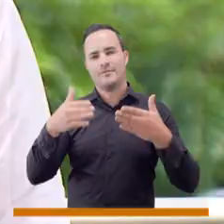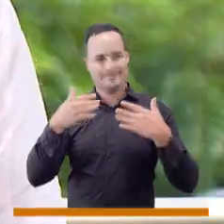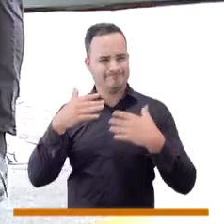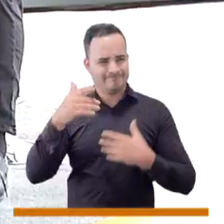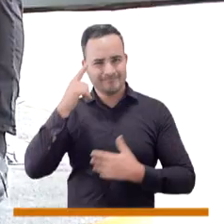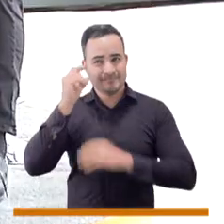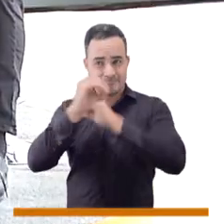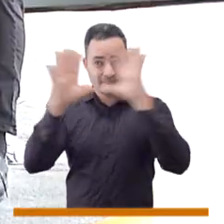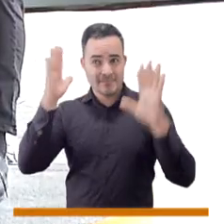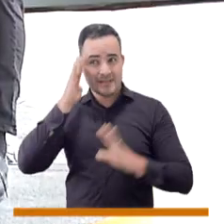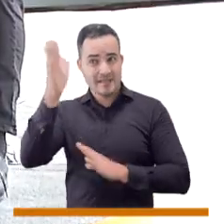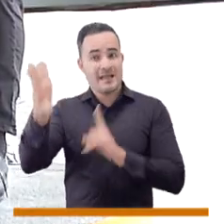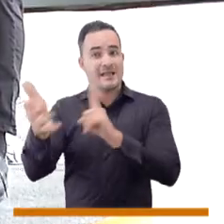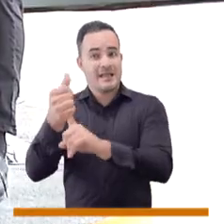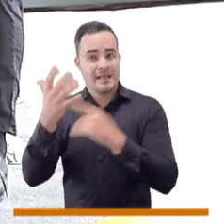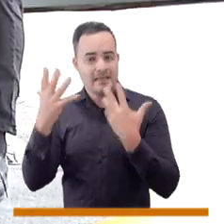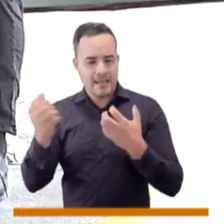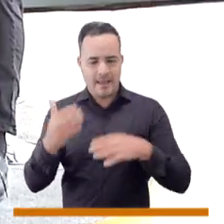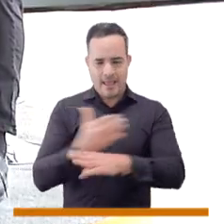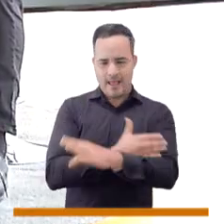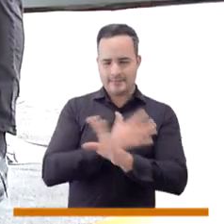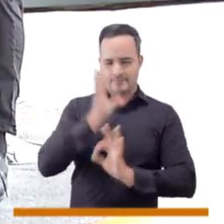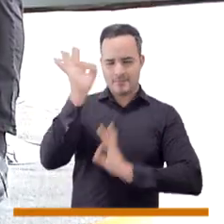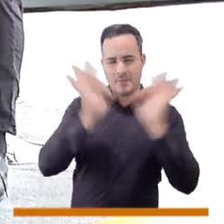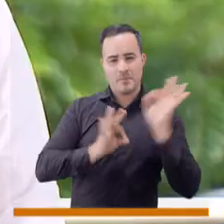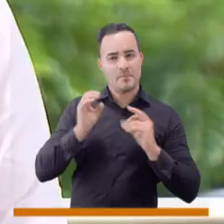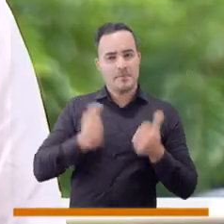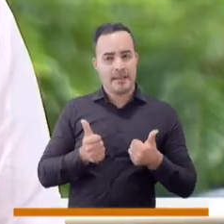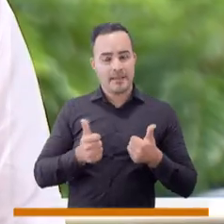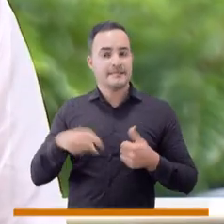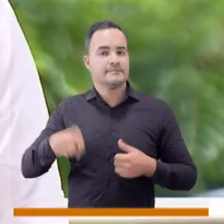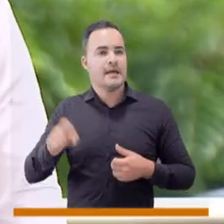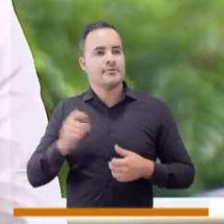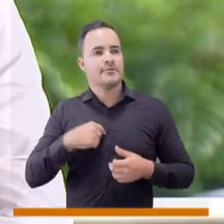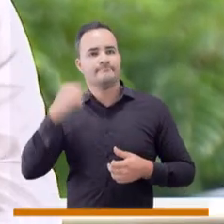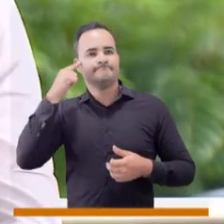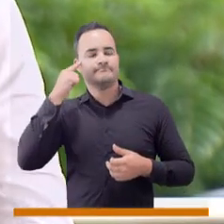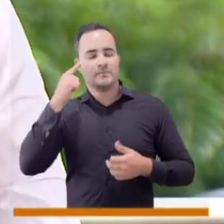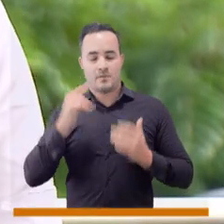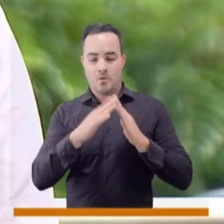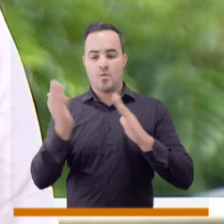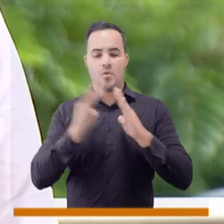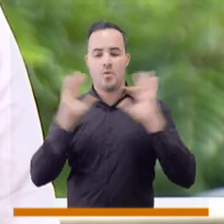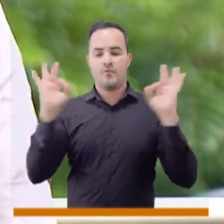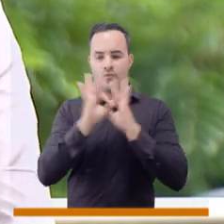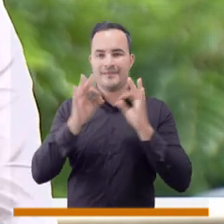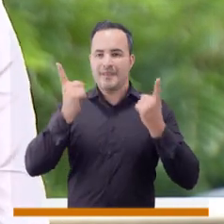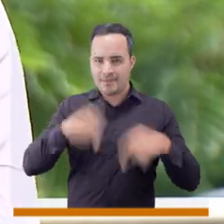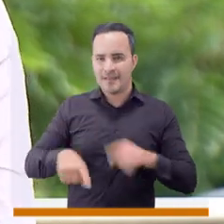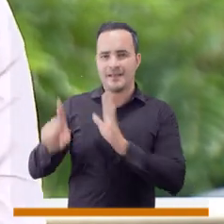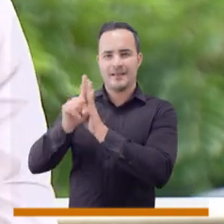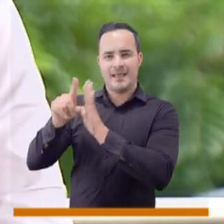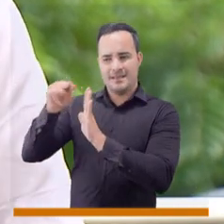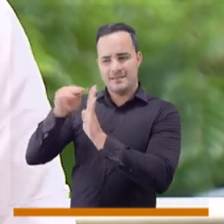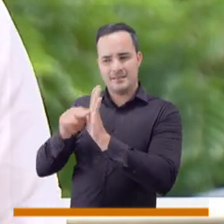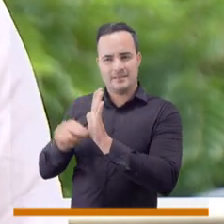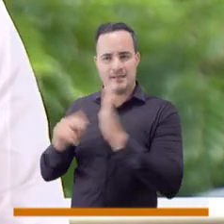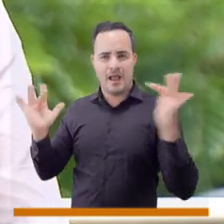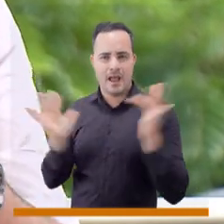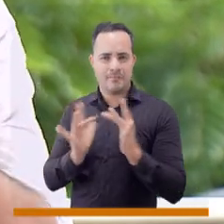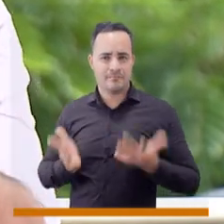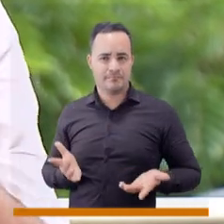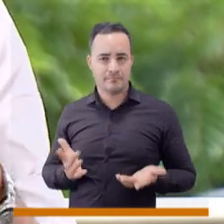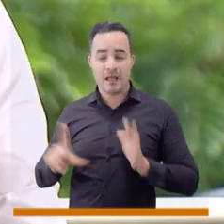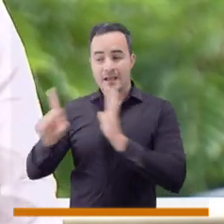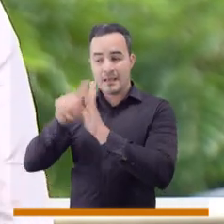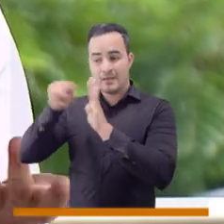bien hacia dónde queremos llegar. Y tiene que tener una condición mucho más amplia, no solamente desde el punto de vista urbanístico, sino normativo. Que